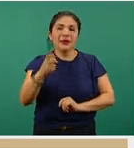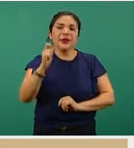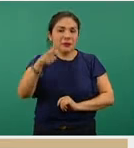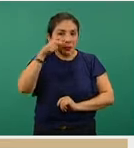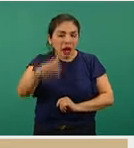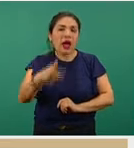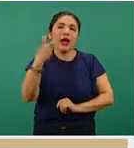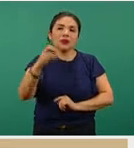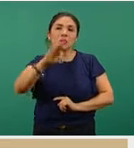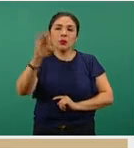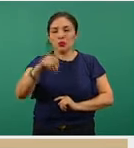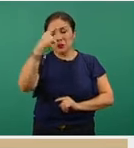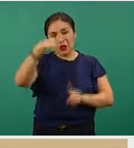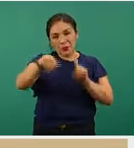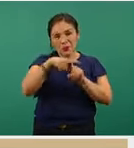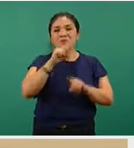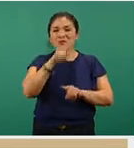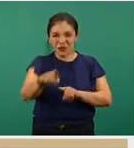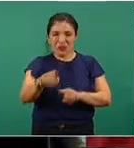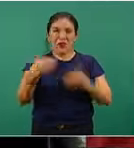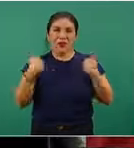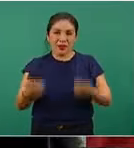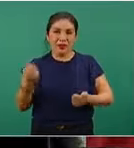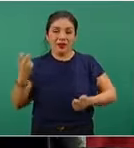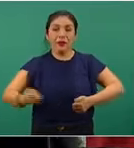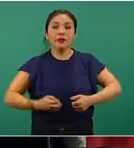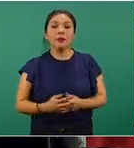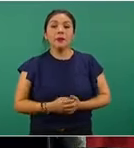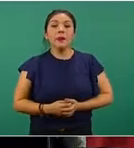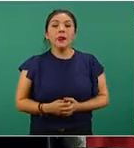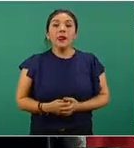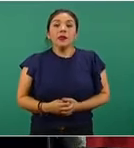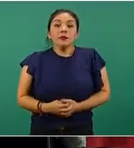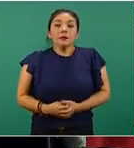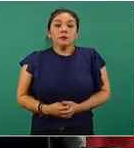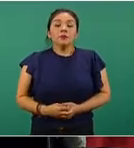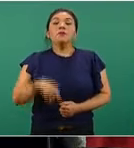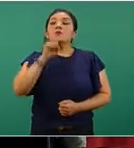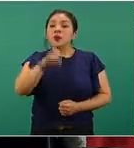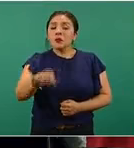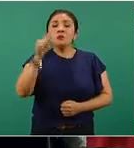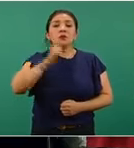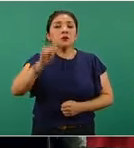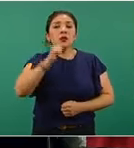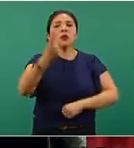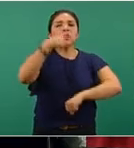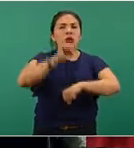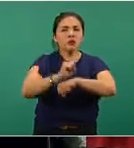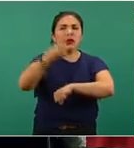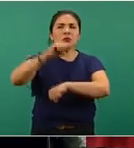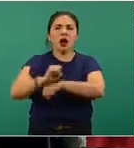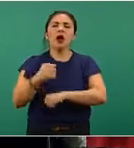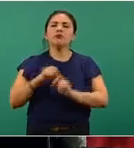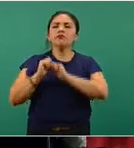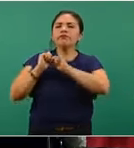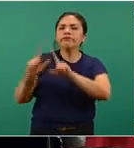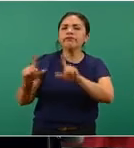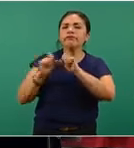este porcentaje de positividad. Y también presentamos una vez a la semana, en la siguiente por favor,